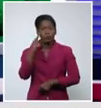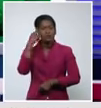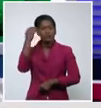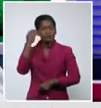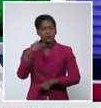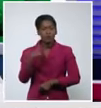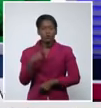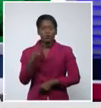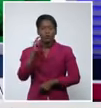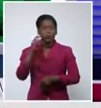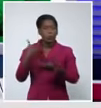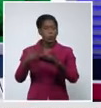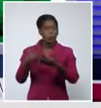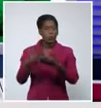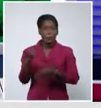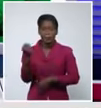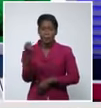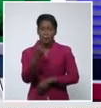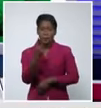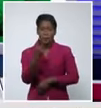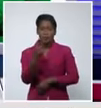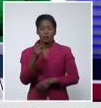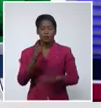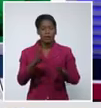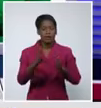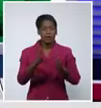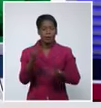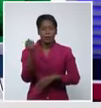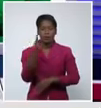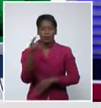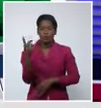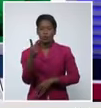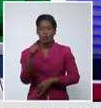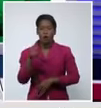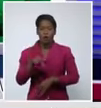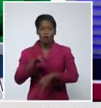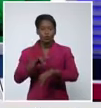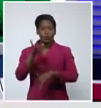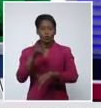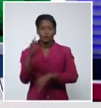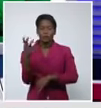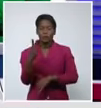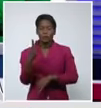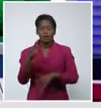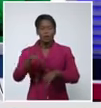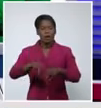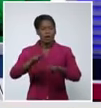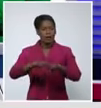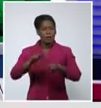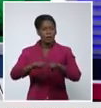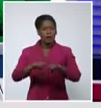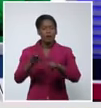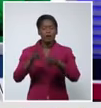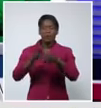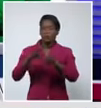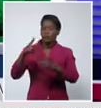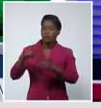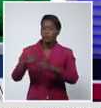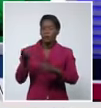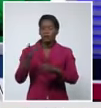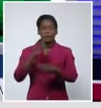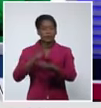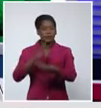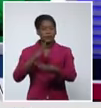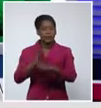ensayo clínico que se está haciendo fase 3 en La Habana, en Guantánamo, en Santiago, en Granma,